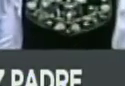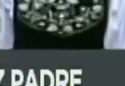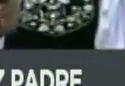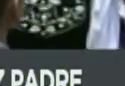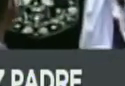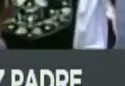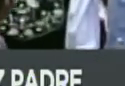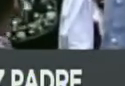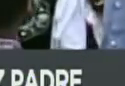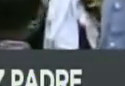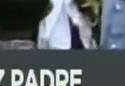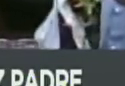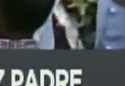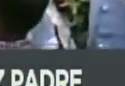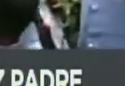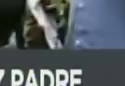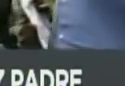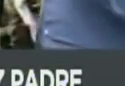ah